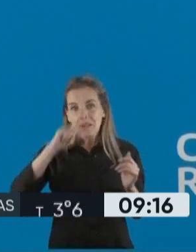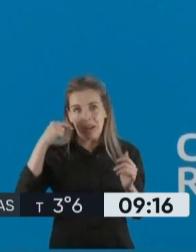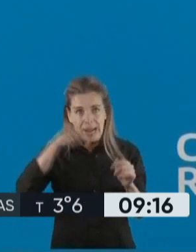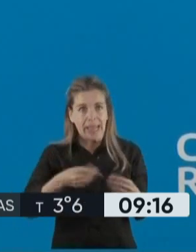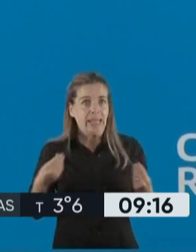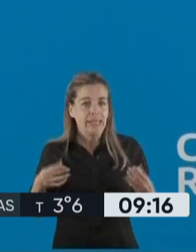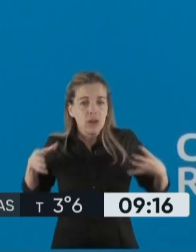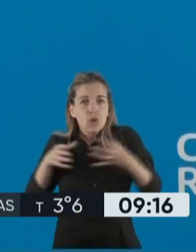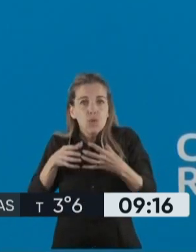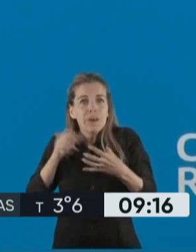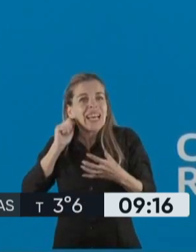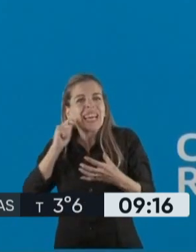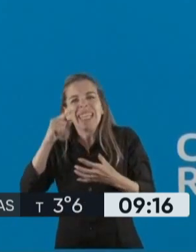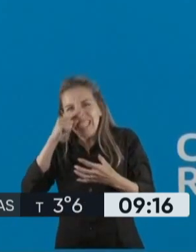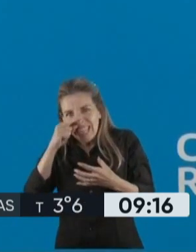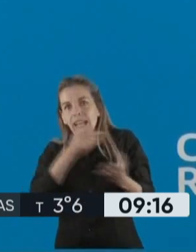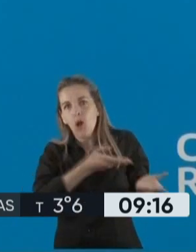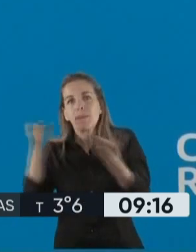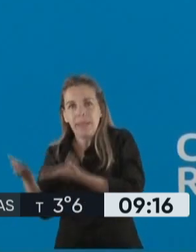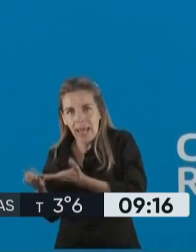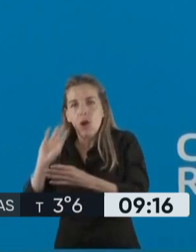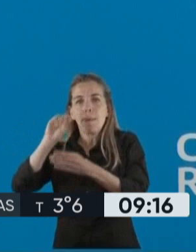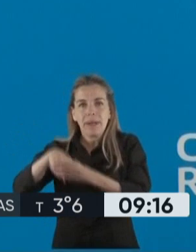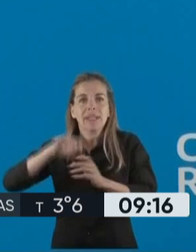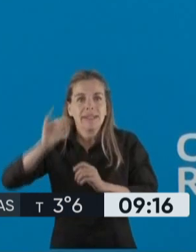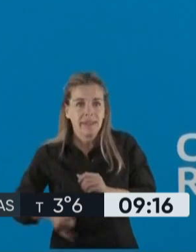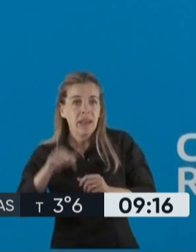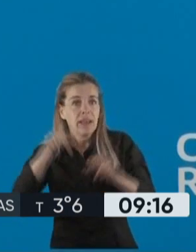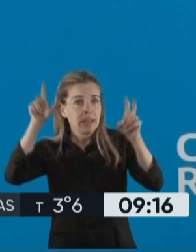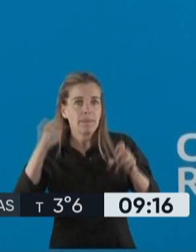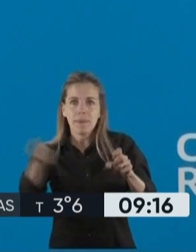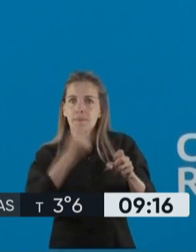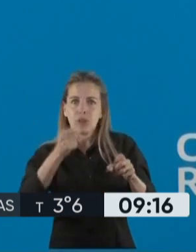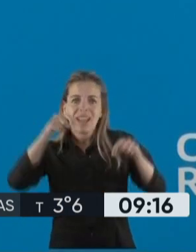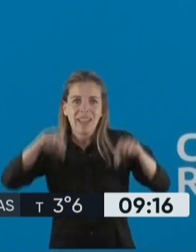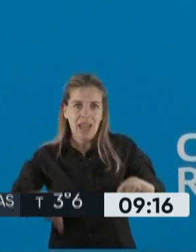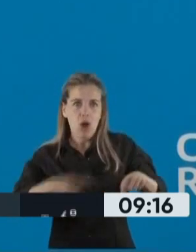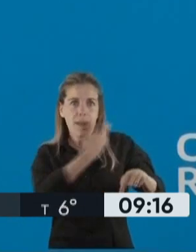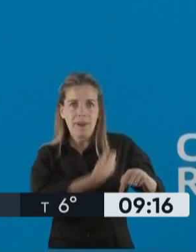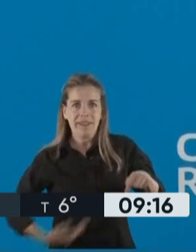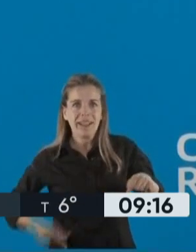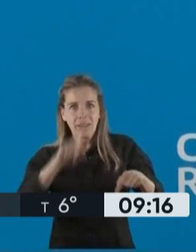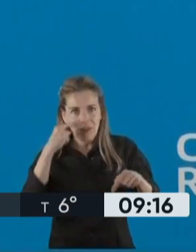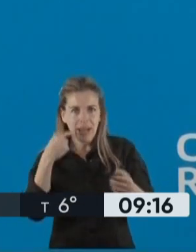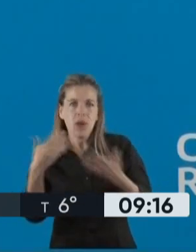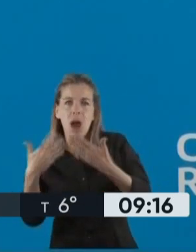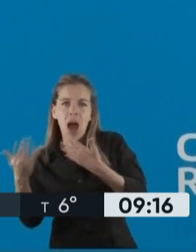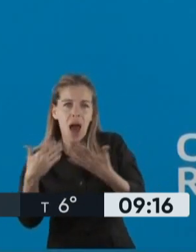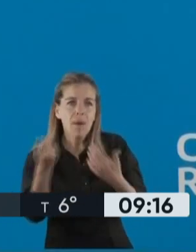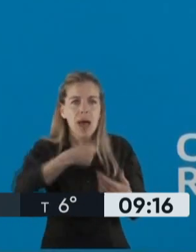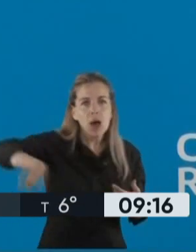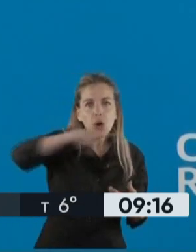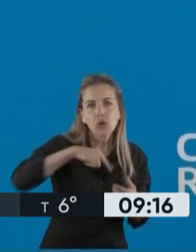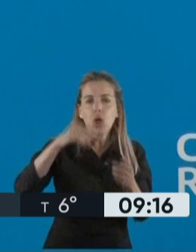del G7 para llevar adelante también esta posición. Este es el tema central que está hablando el presidente Fernández con todos los